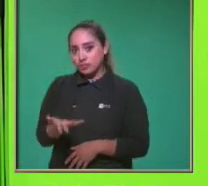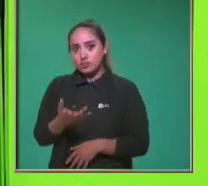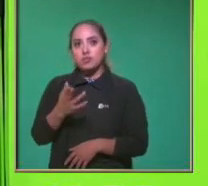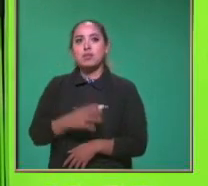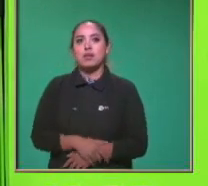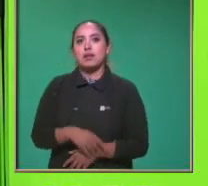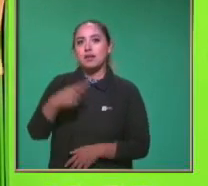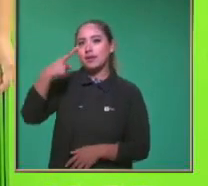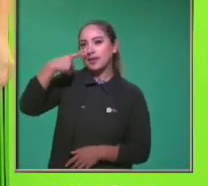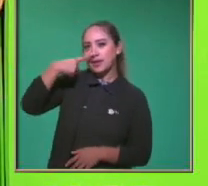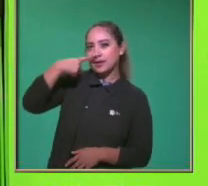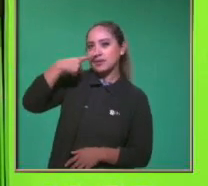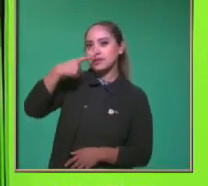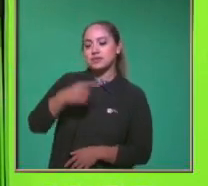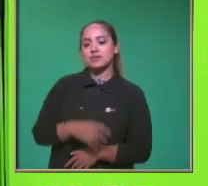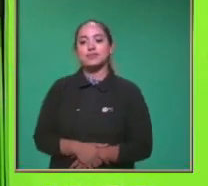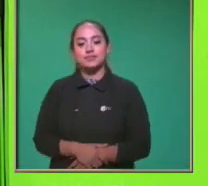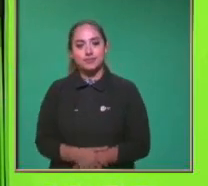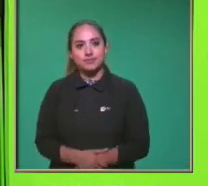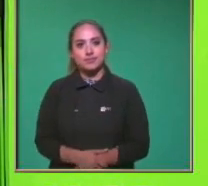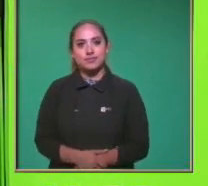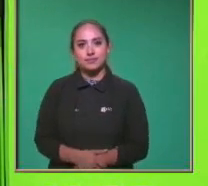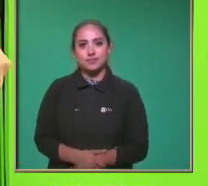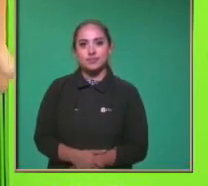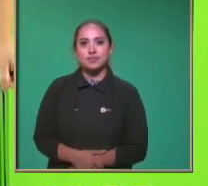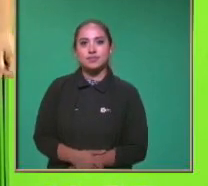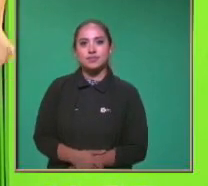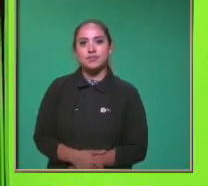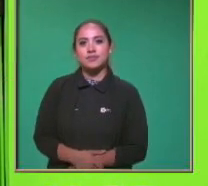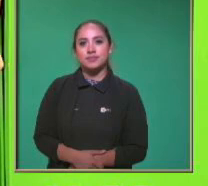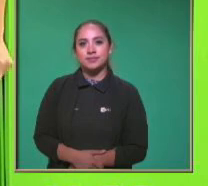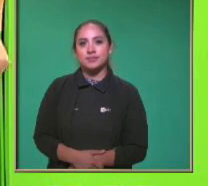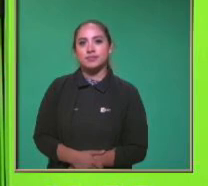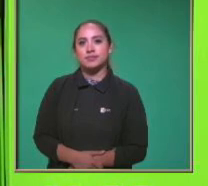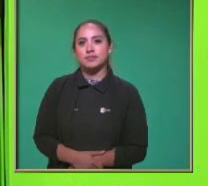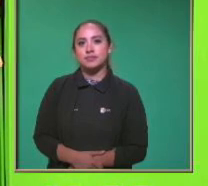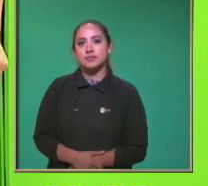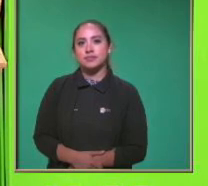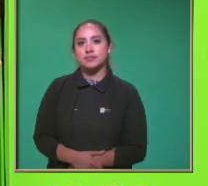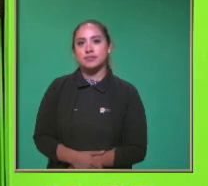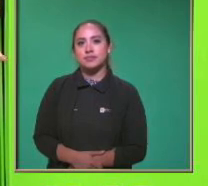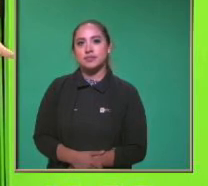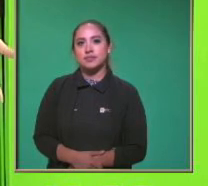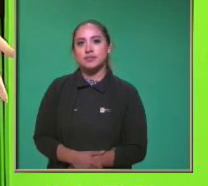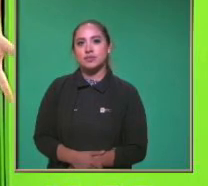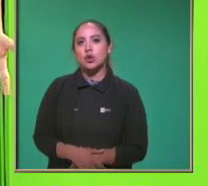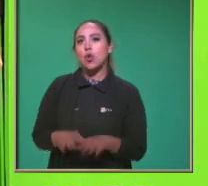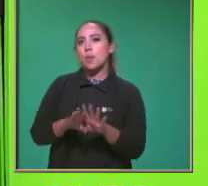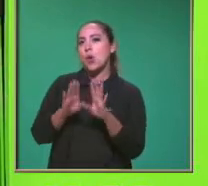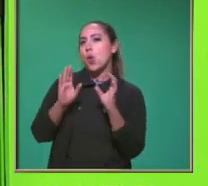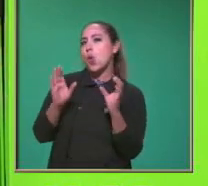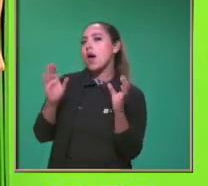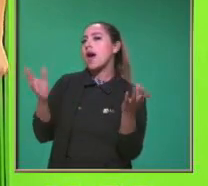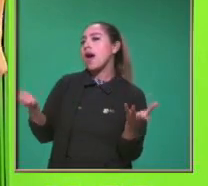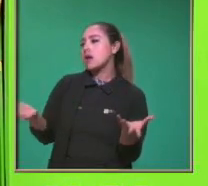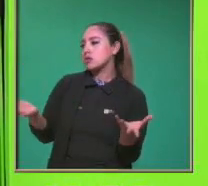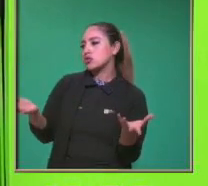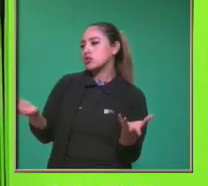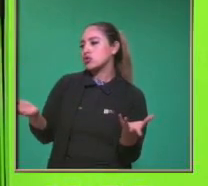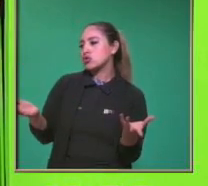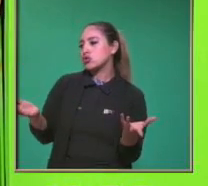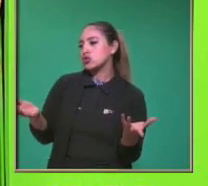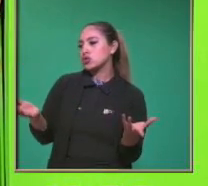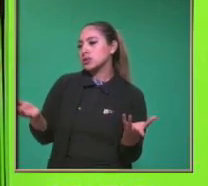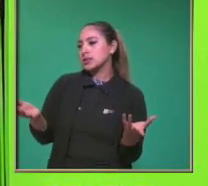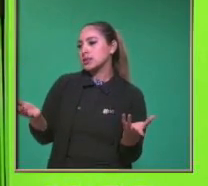así la nariz por medio del sentido del olfato. Así es, pero ¿cuáles son los cuidados que mencionamos el lunes para cuidar la